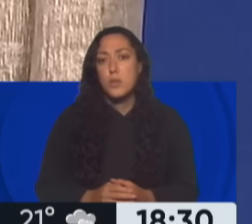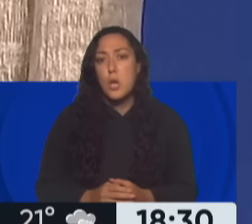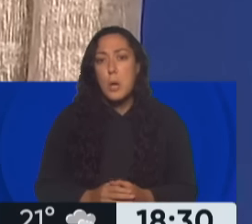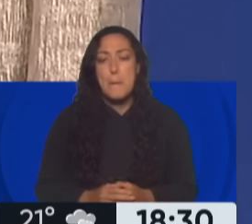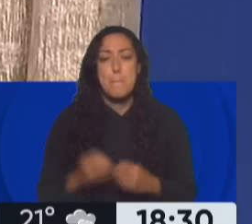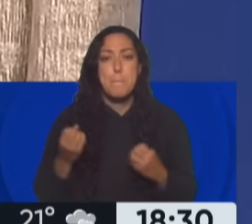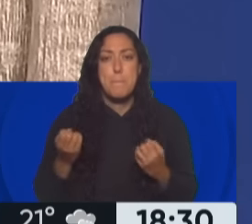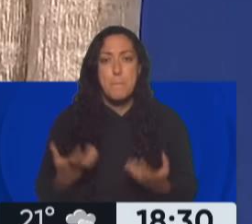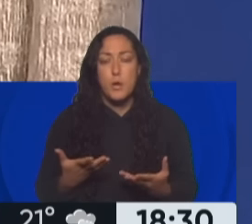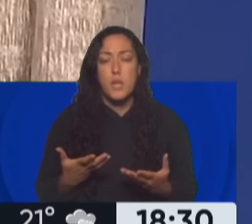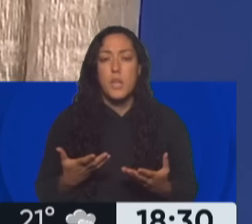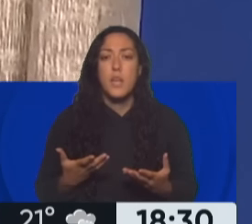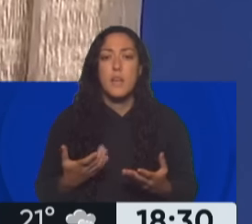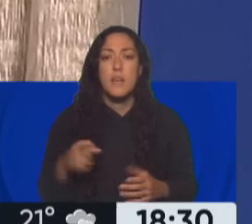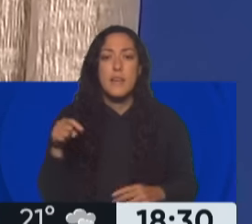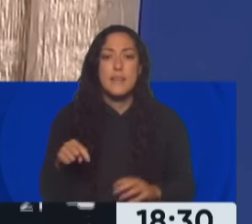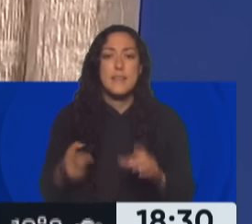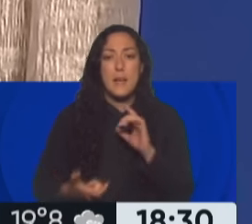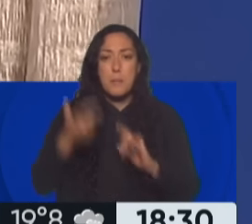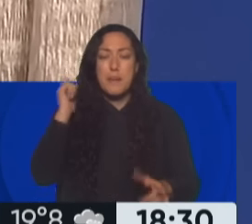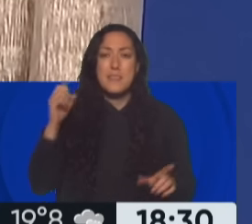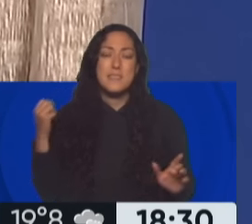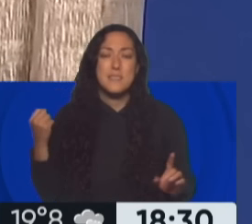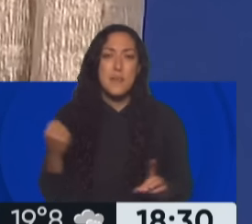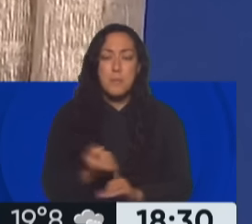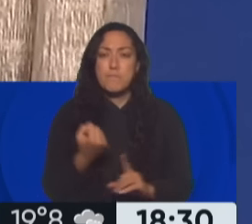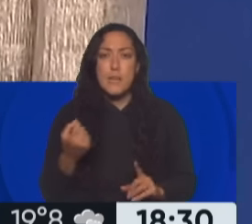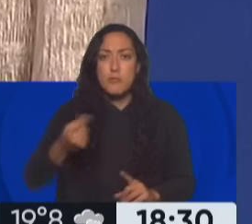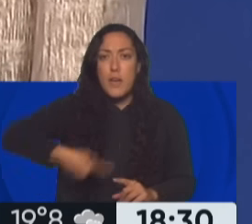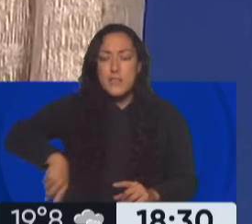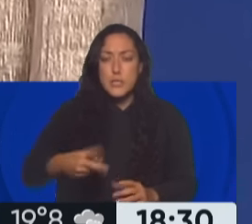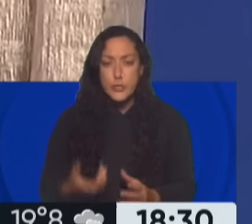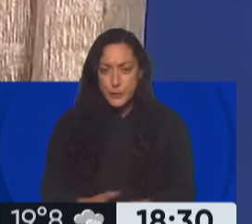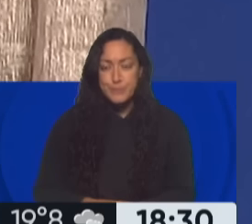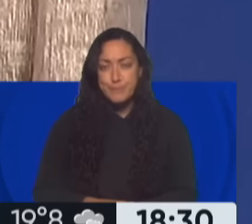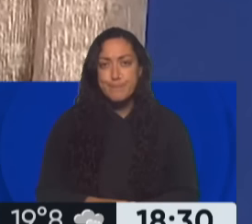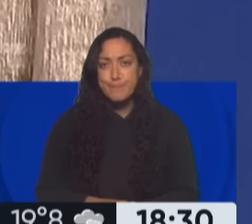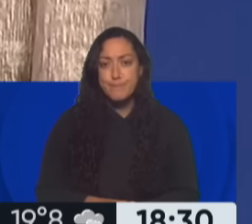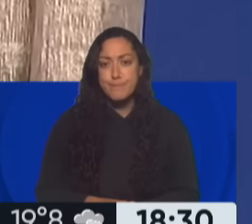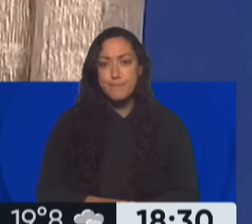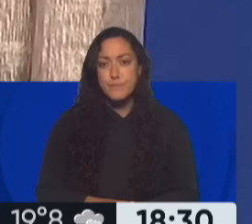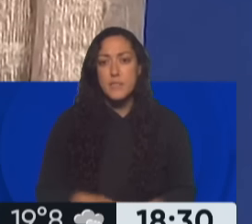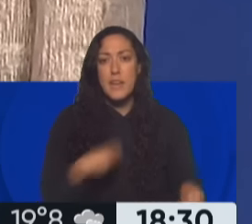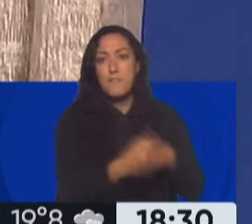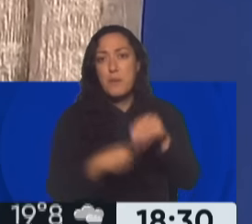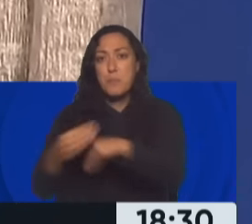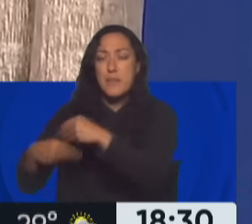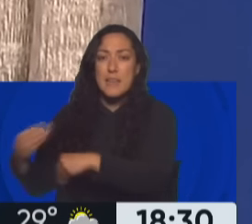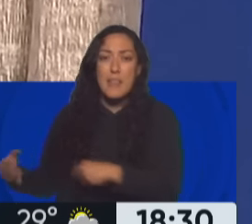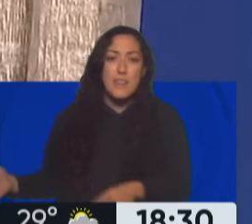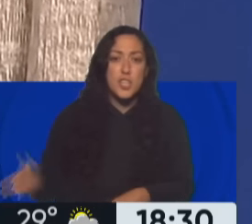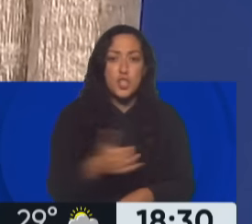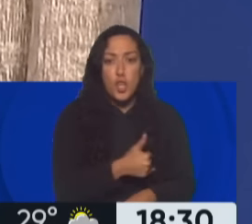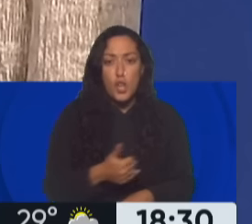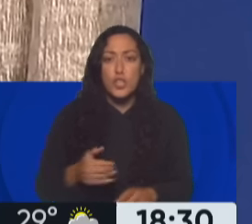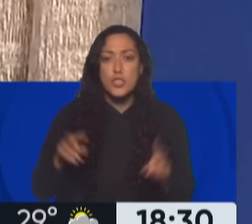que esta experiencia les ha traído, ¿no? A todos, a las familias de todos los que estamos involucrados